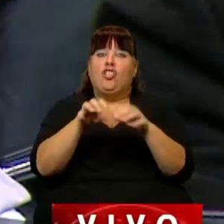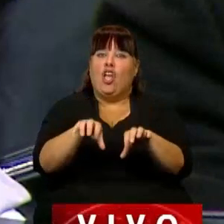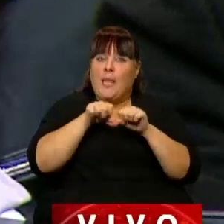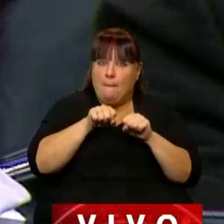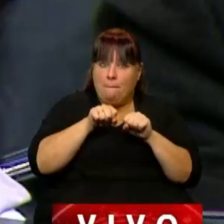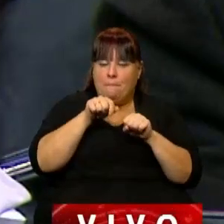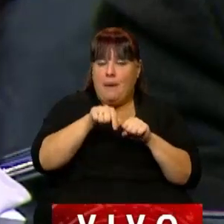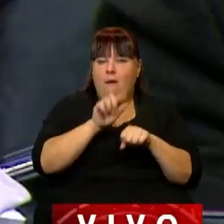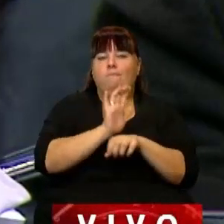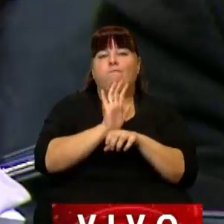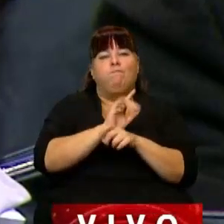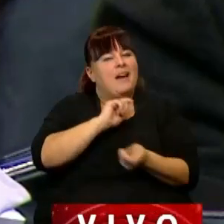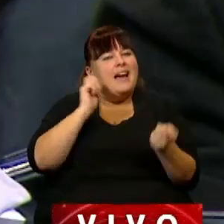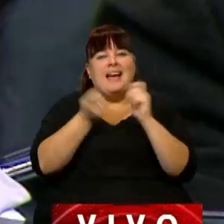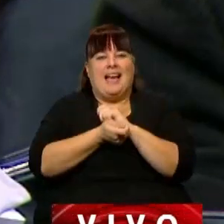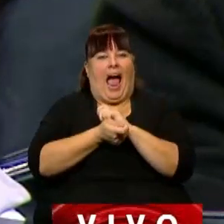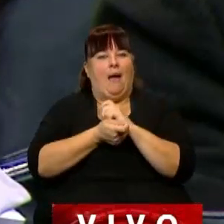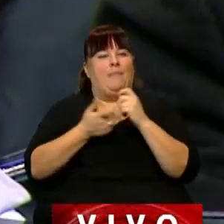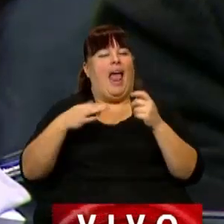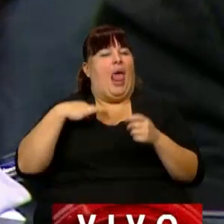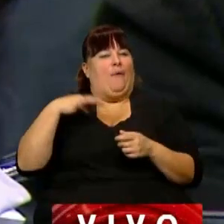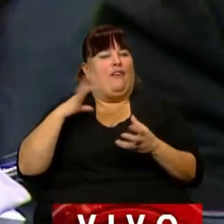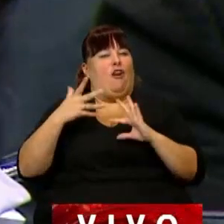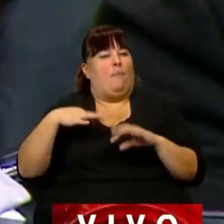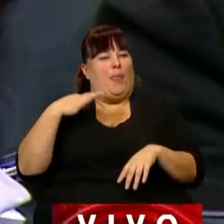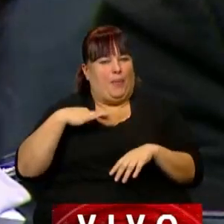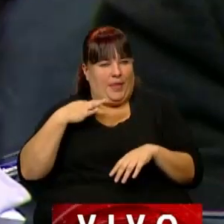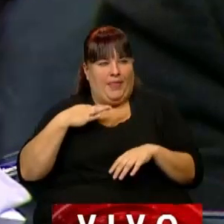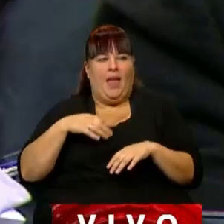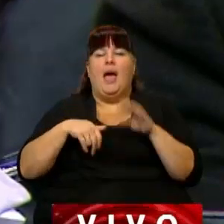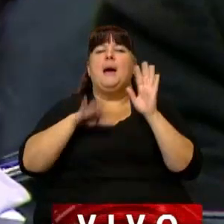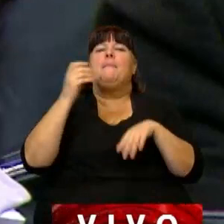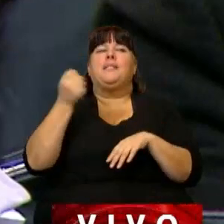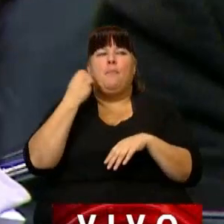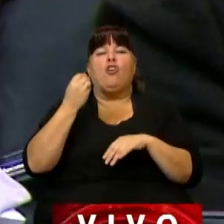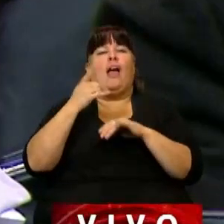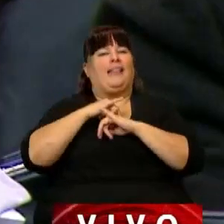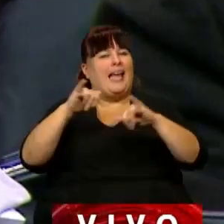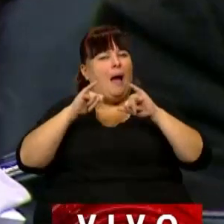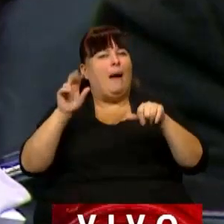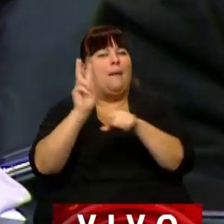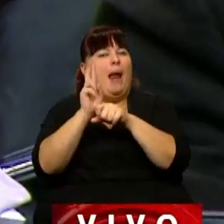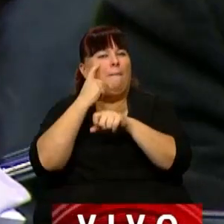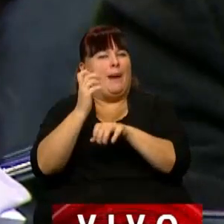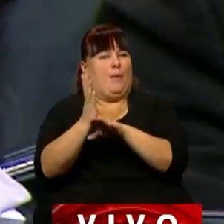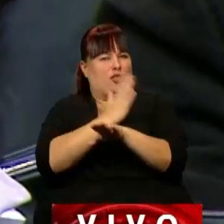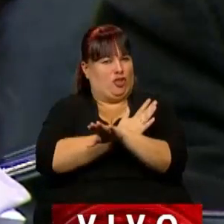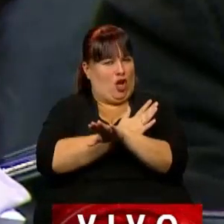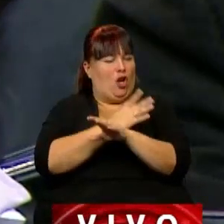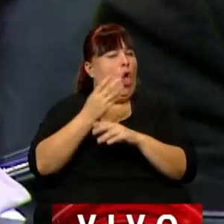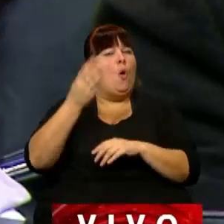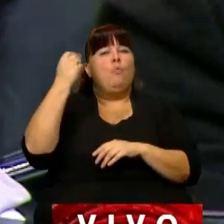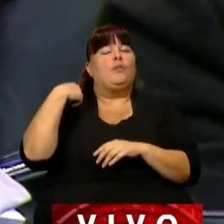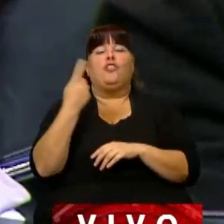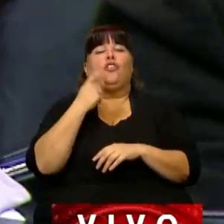tiempo cambia sus condiciones de vida. Y fundamentalmente las campañas de prevención, que muchas veces